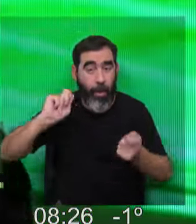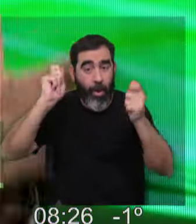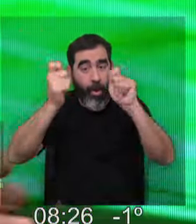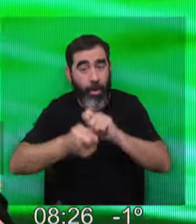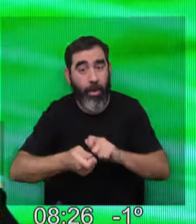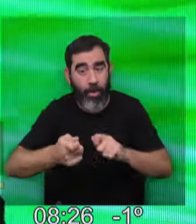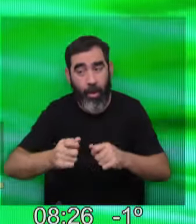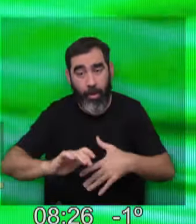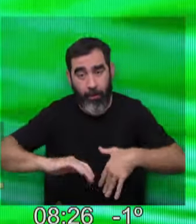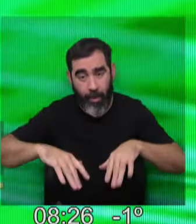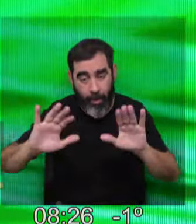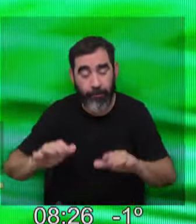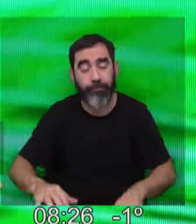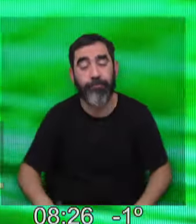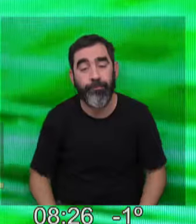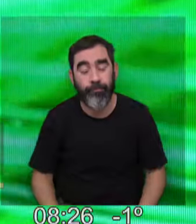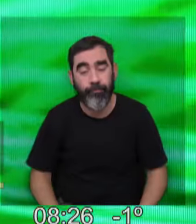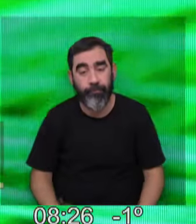lo que fuere.